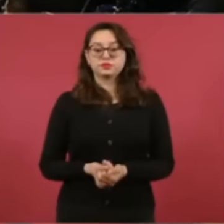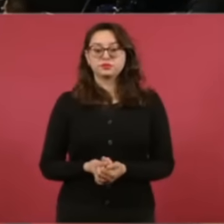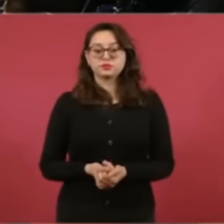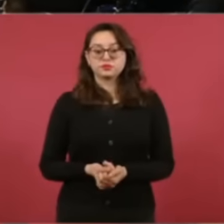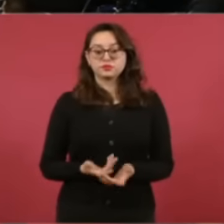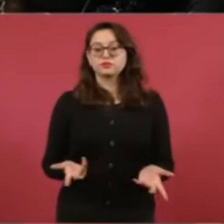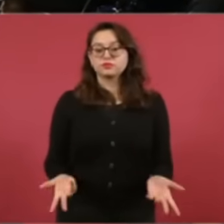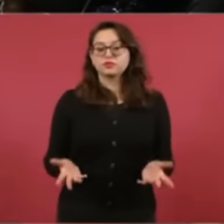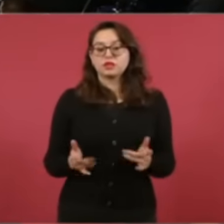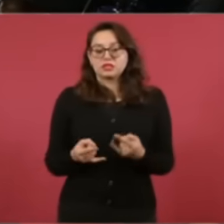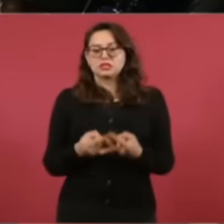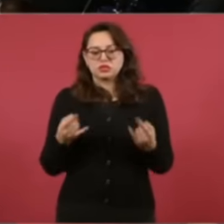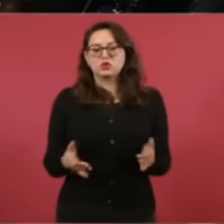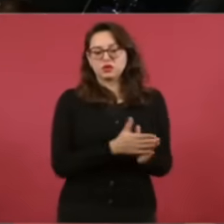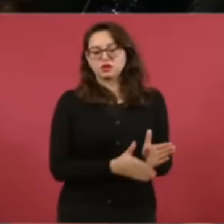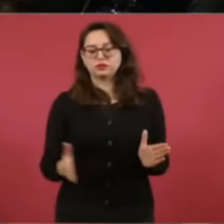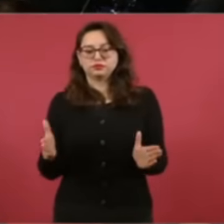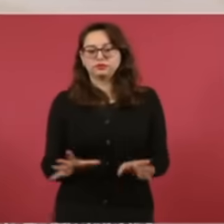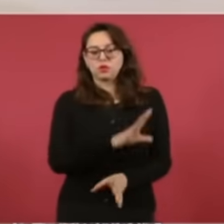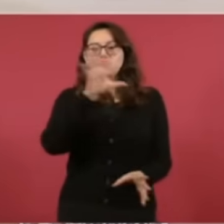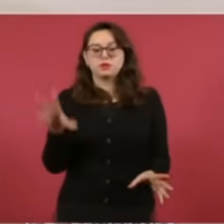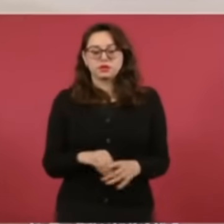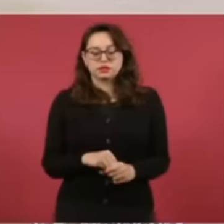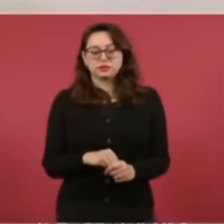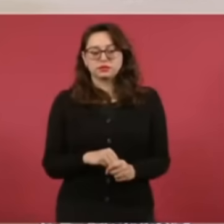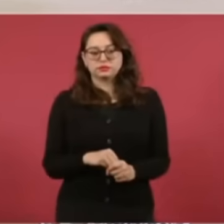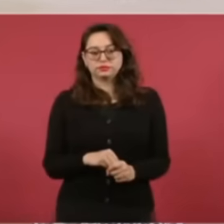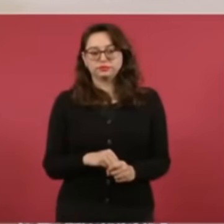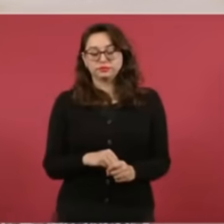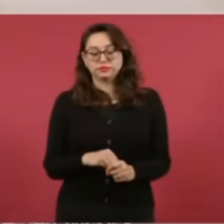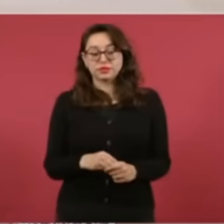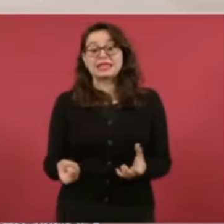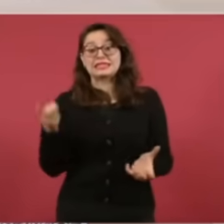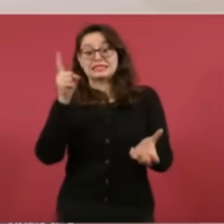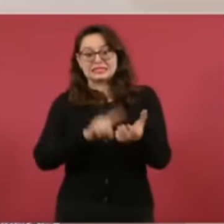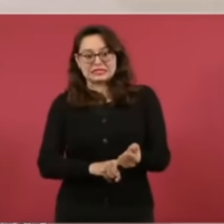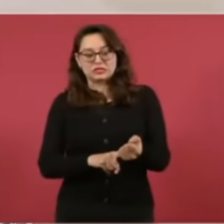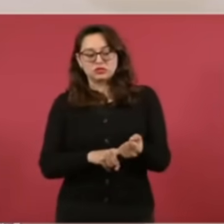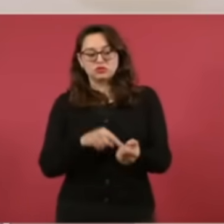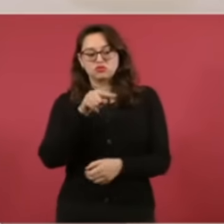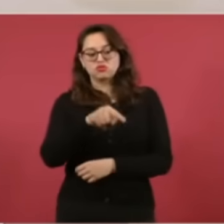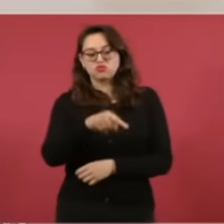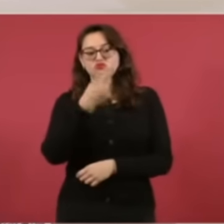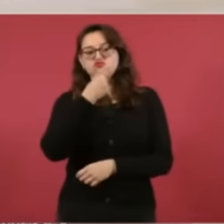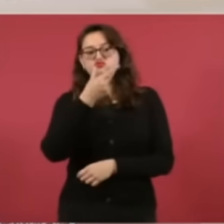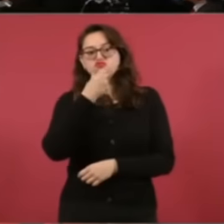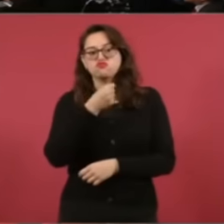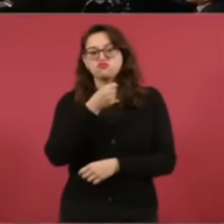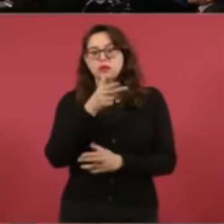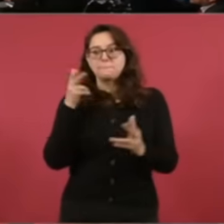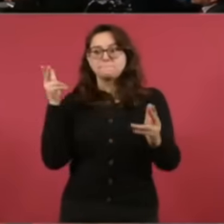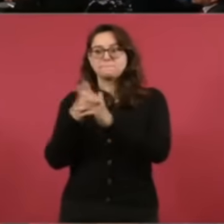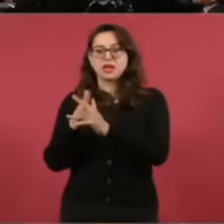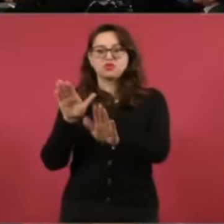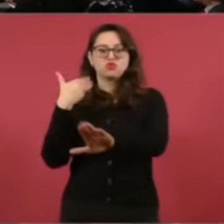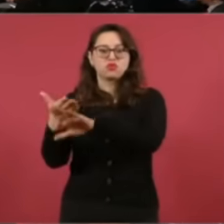trágica. Cuenta todo eso, hasta las confesiones del asesino de Madero,